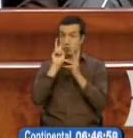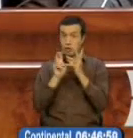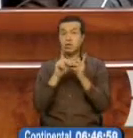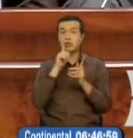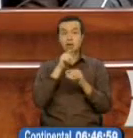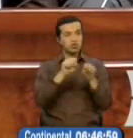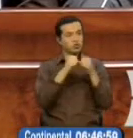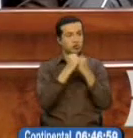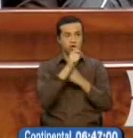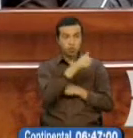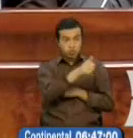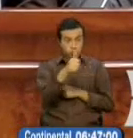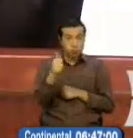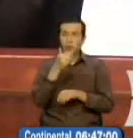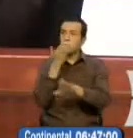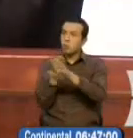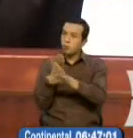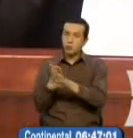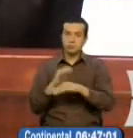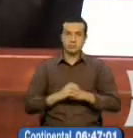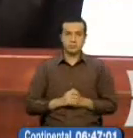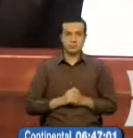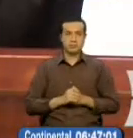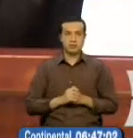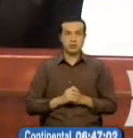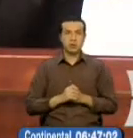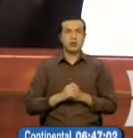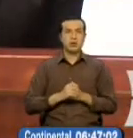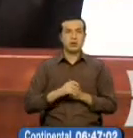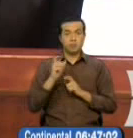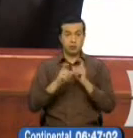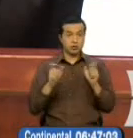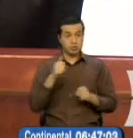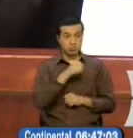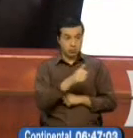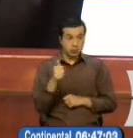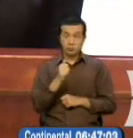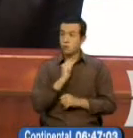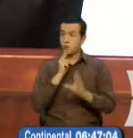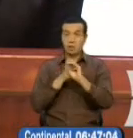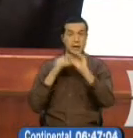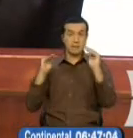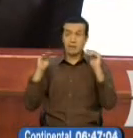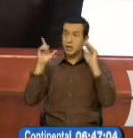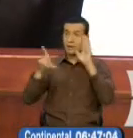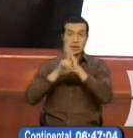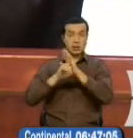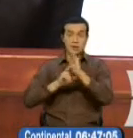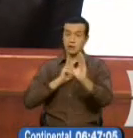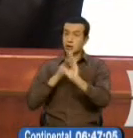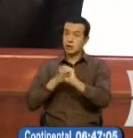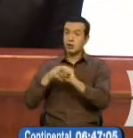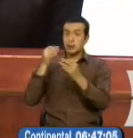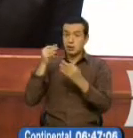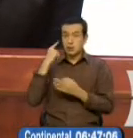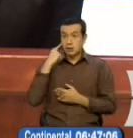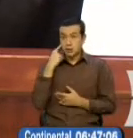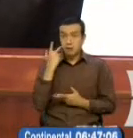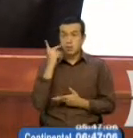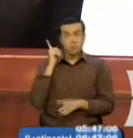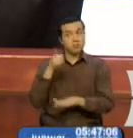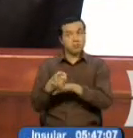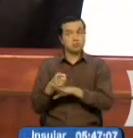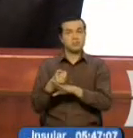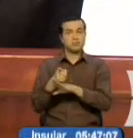la sociedad en su conjunto. La ciudadanía debería repotenciar su presencia en esta ley y buscar la